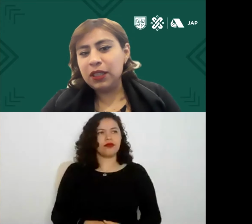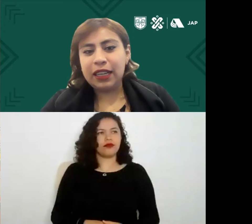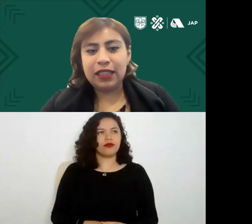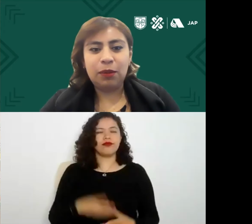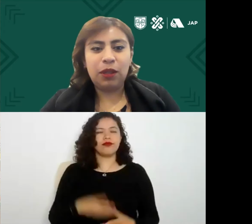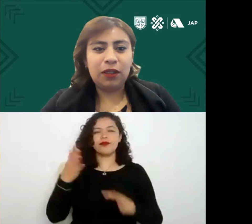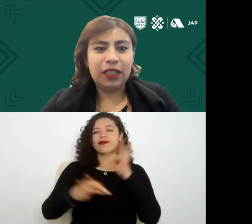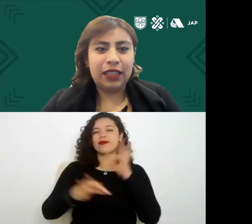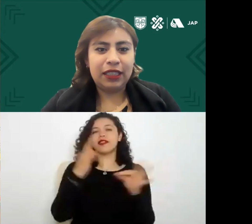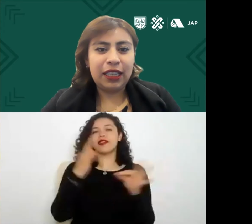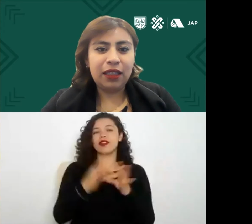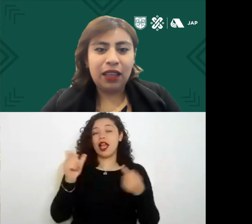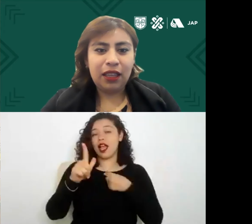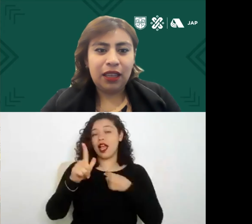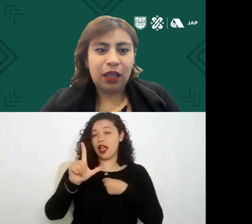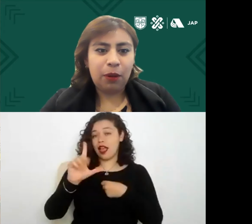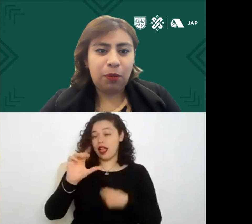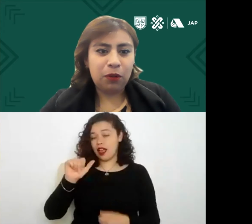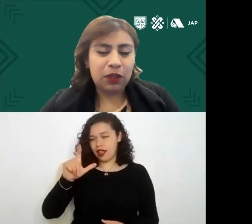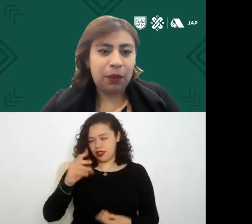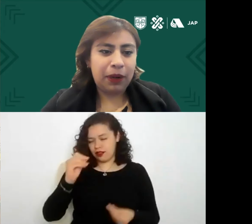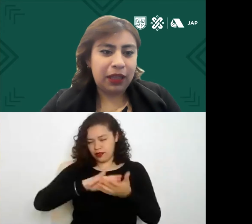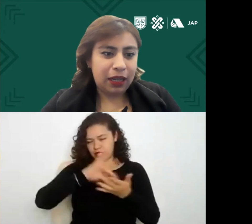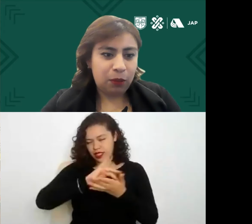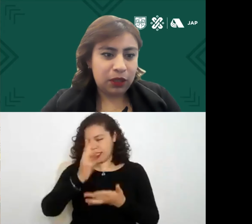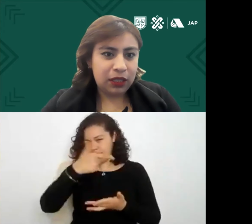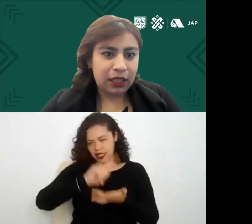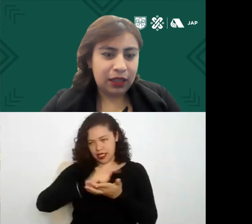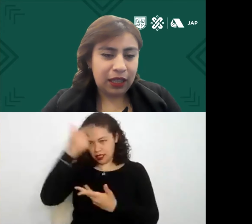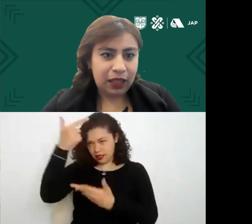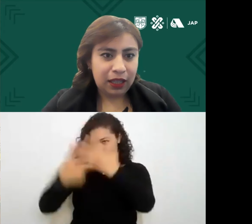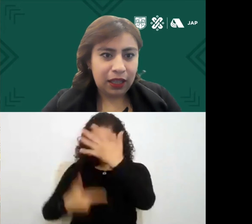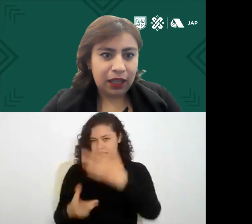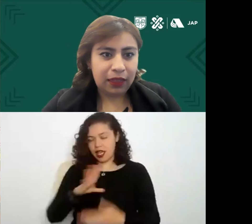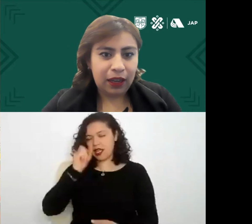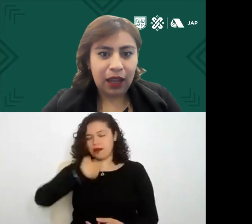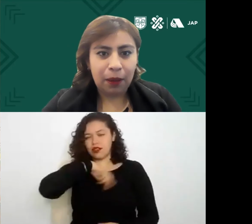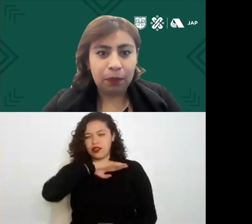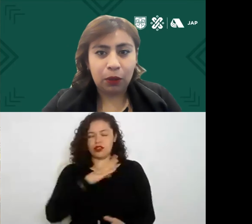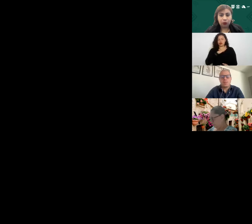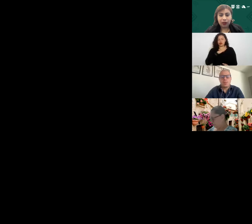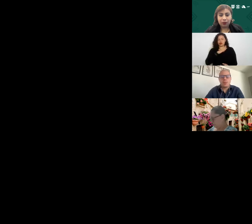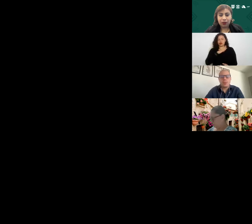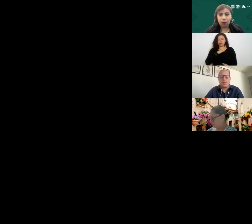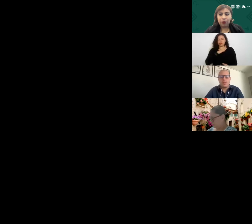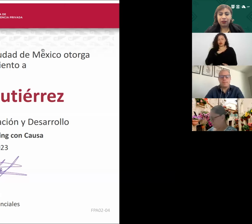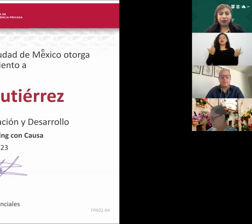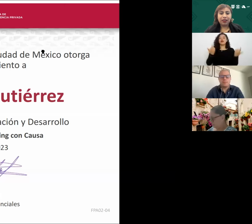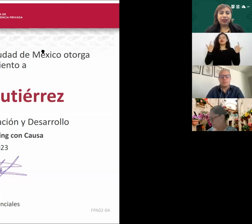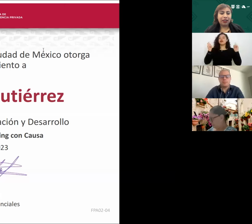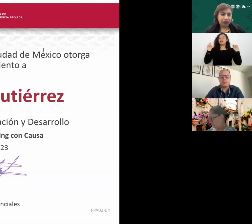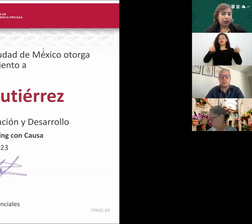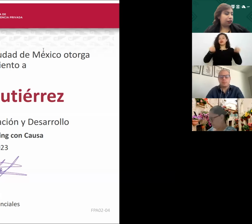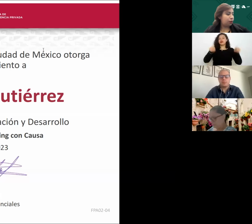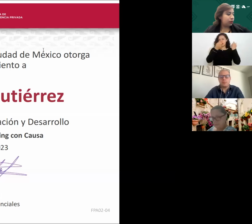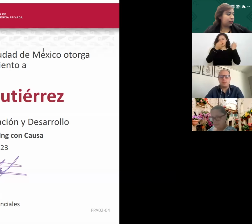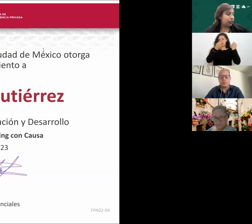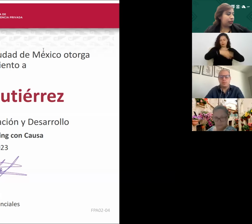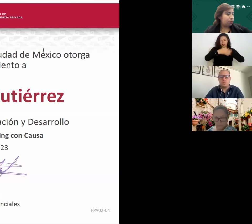Perfecto. Aldo, pues tenemos agradecimientos en el chat y también por nuestra parte queremos hacerte entrega virtual de